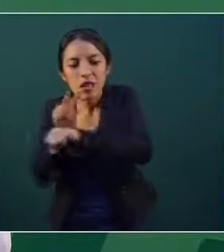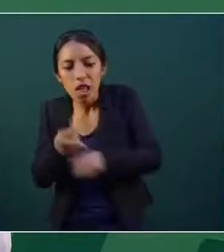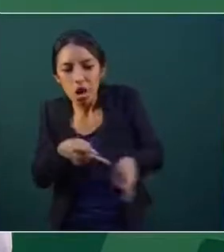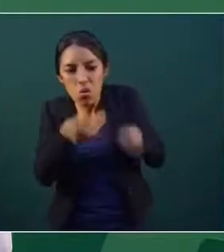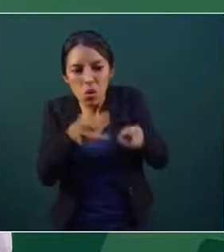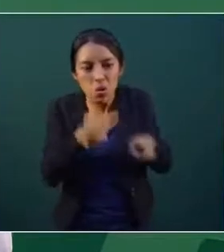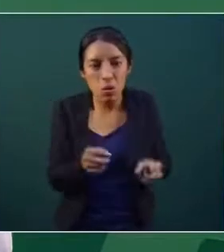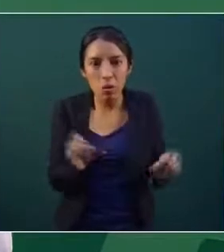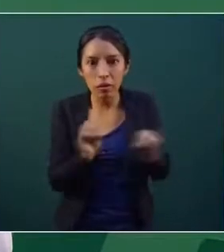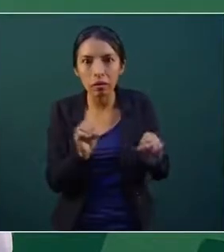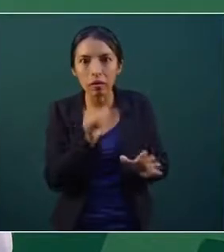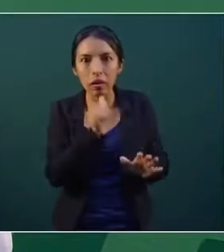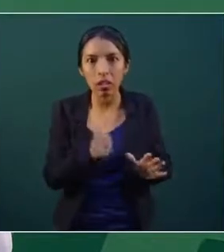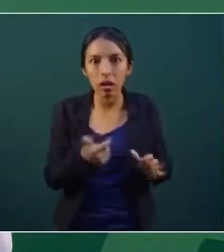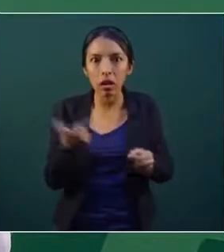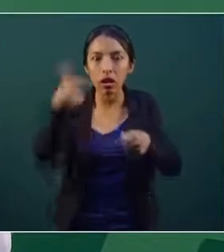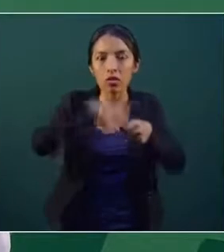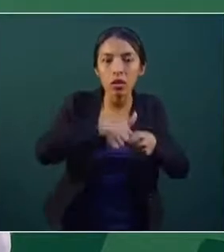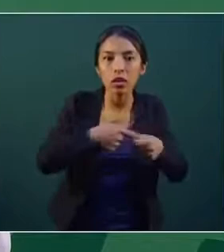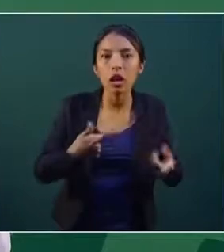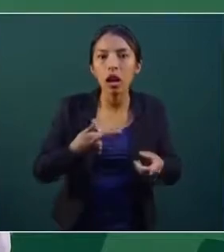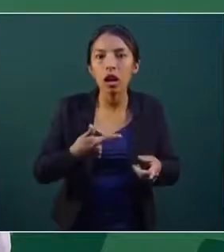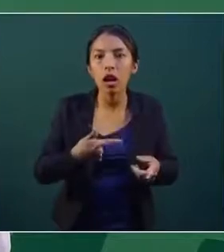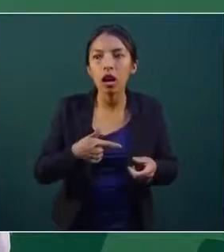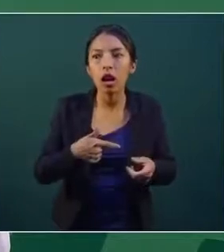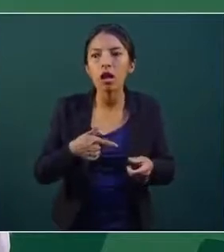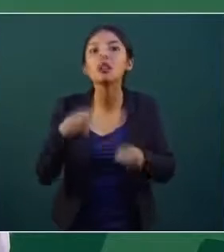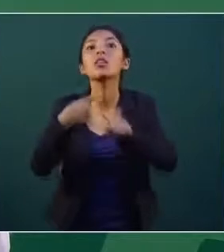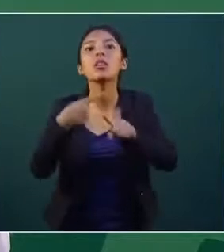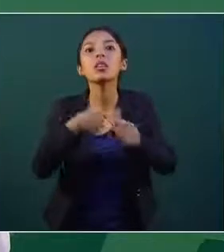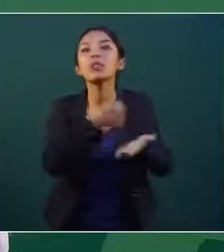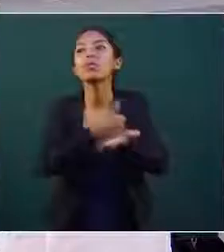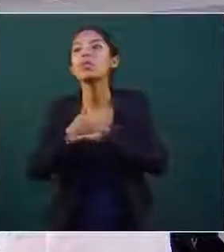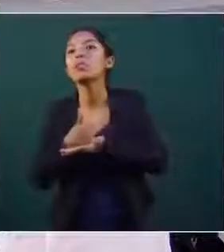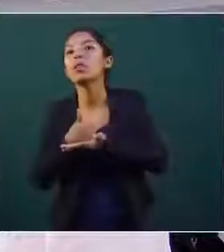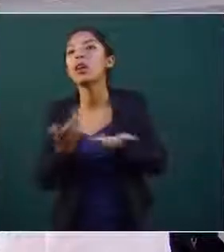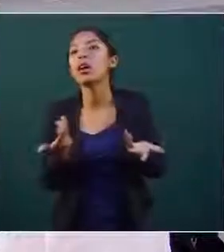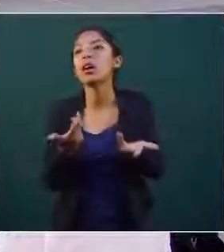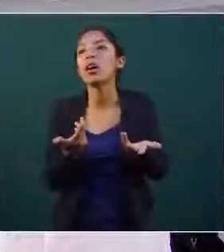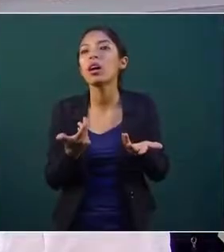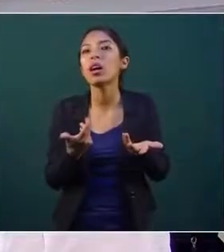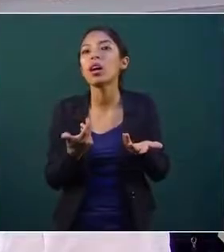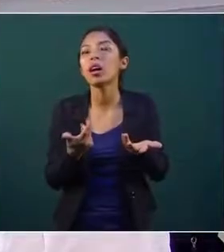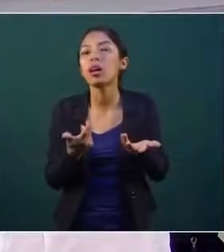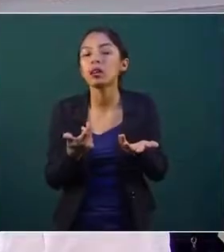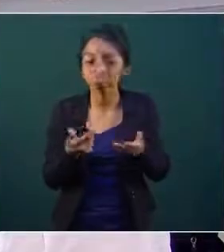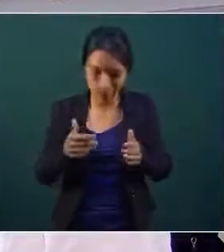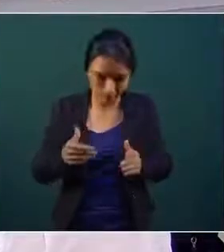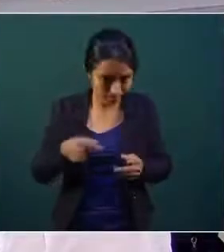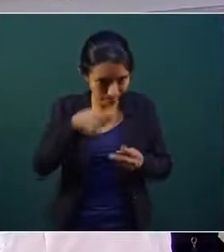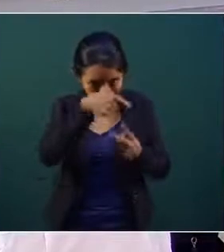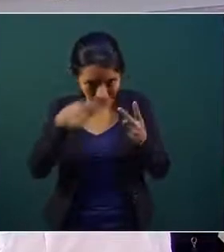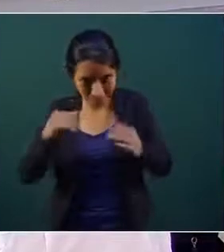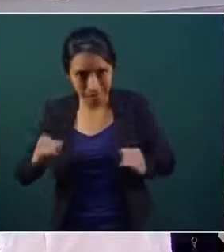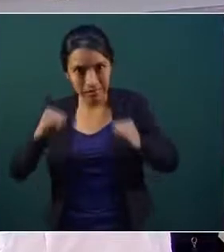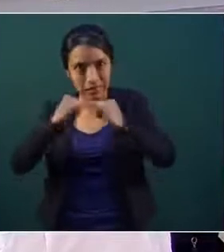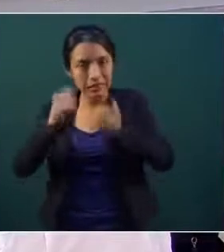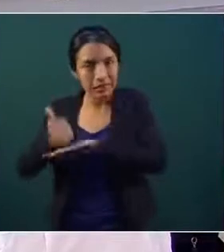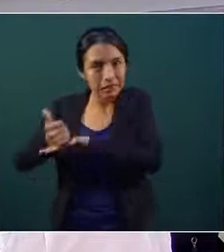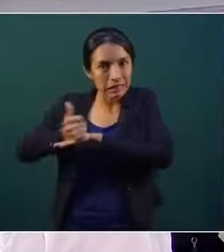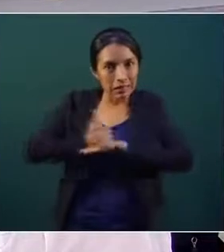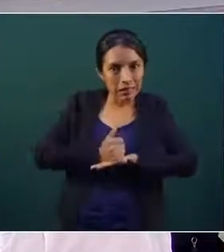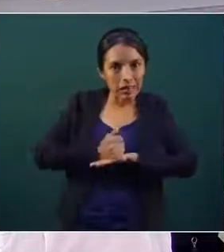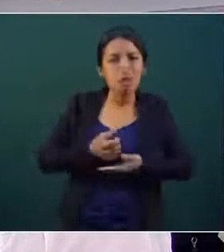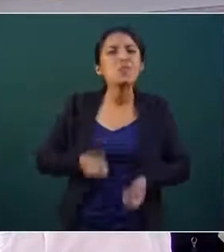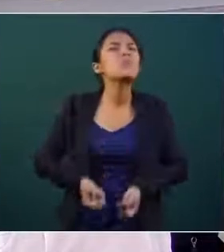los ductos? Las Fuerzas Armadas. ¿Cuánto se robaban? Porque tenemos que andar